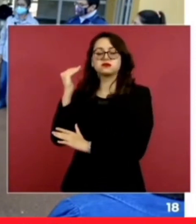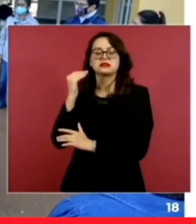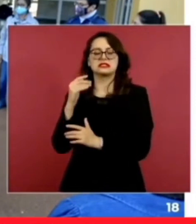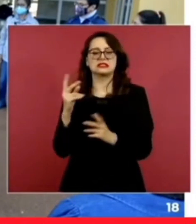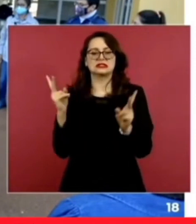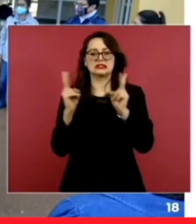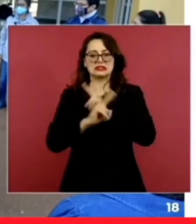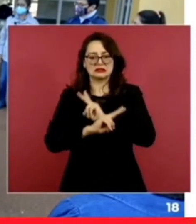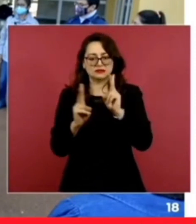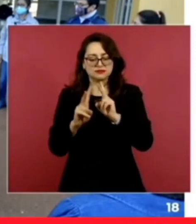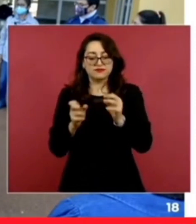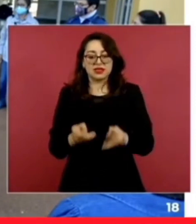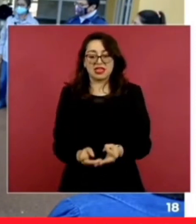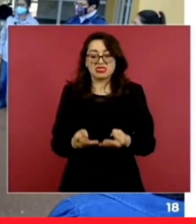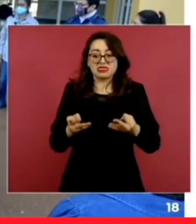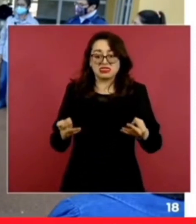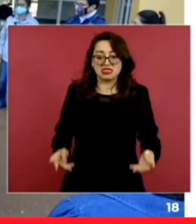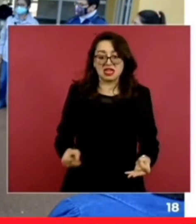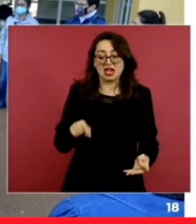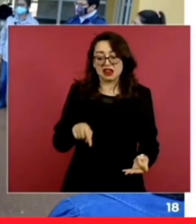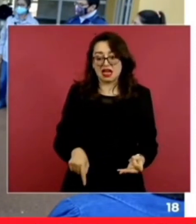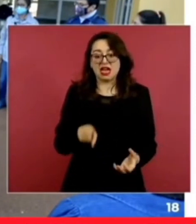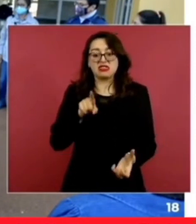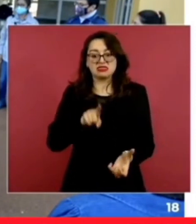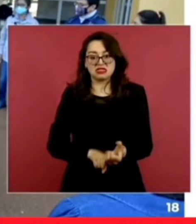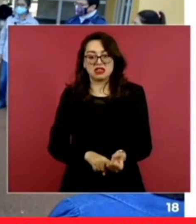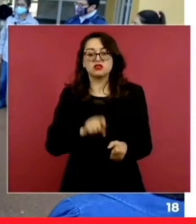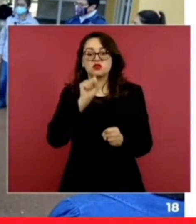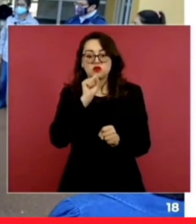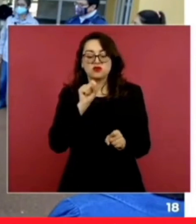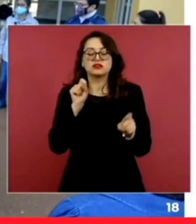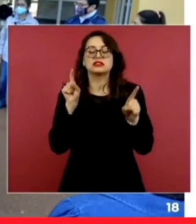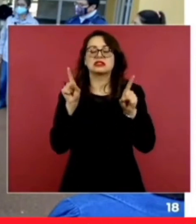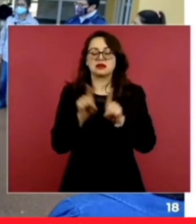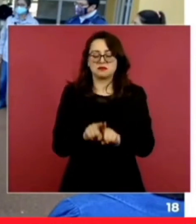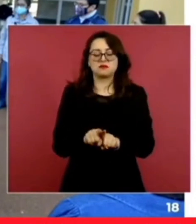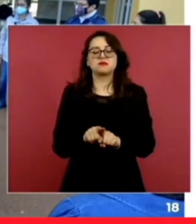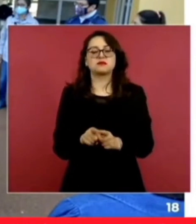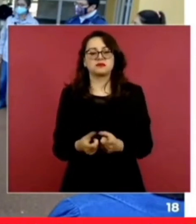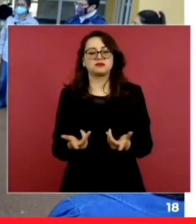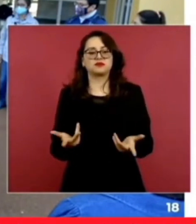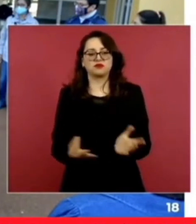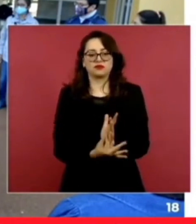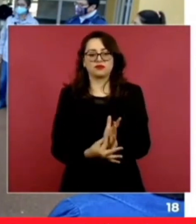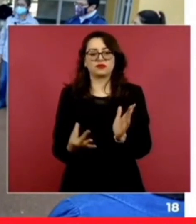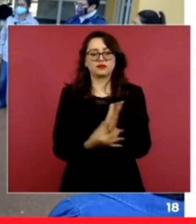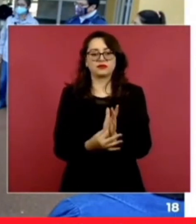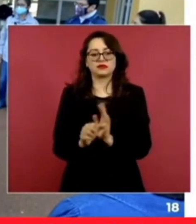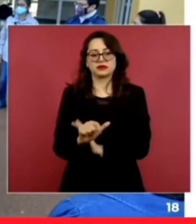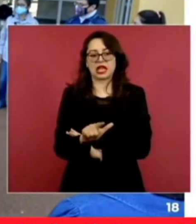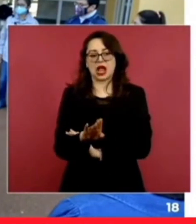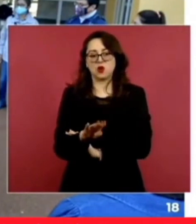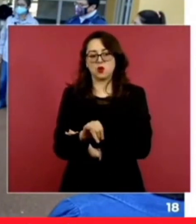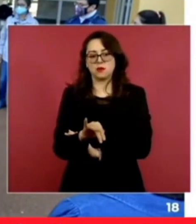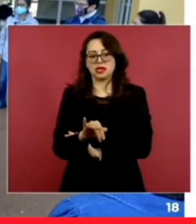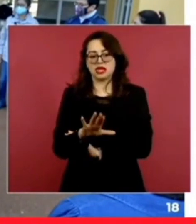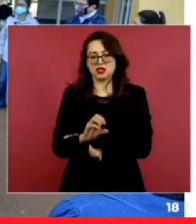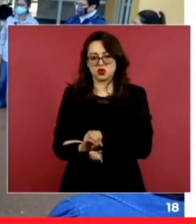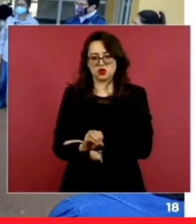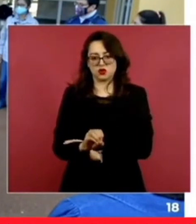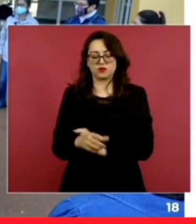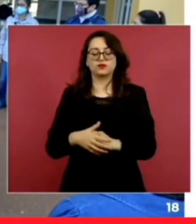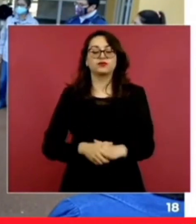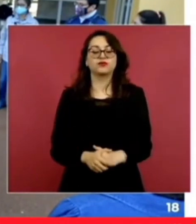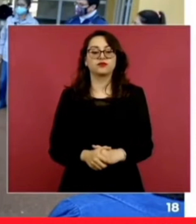acidez en el suelo que pueden permitir movilización de elementos como el aluminio. El factor de